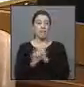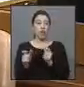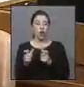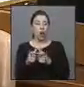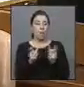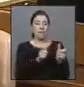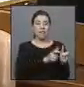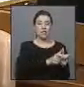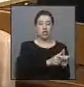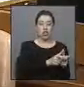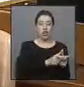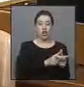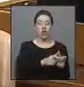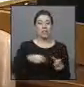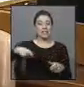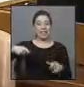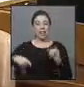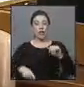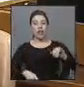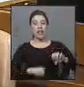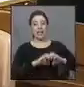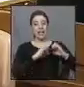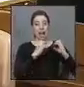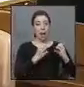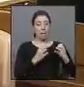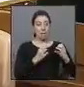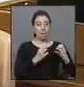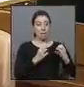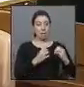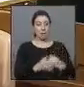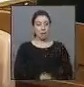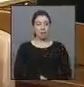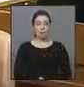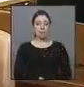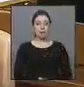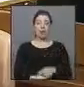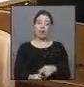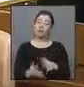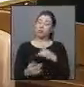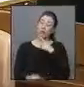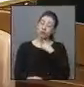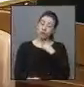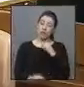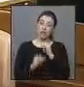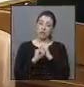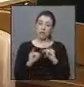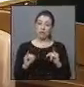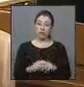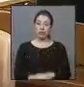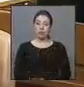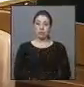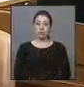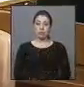las comisiones correspondientes del Senado y de la Cámara este informe. Va a ser muy interesante este informe.